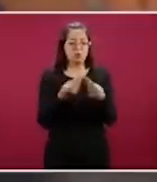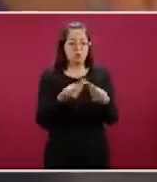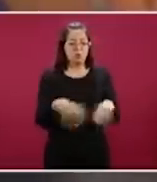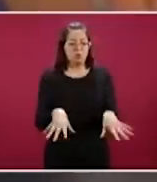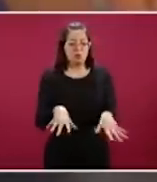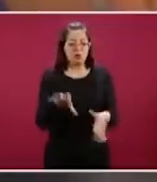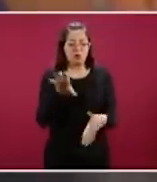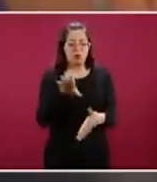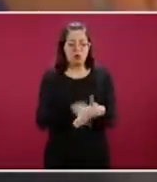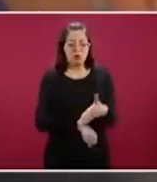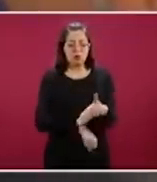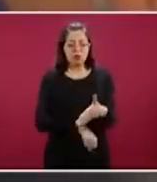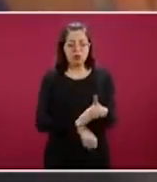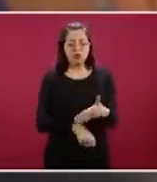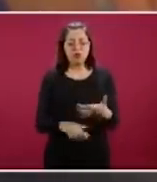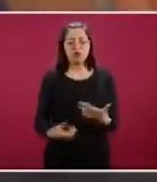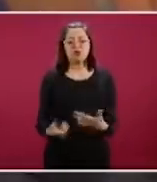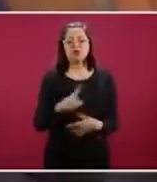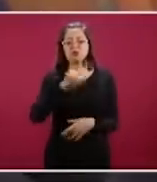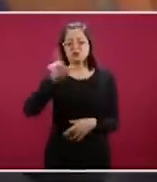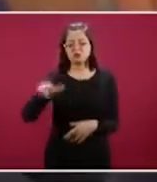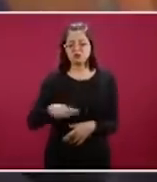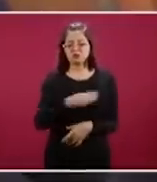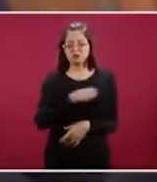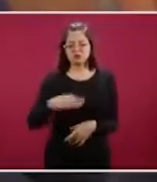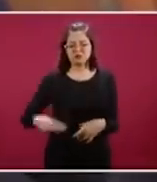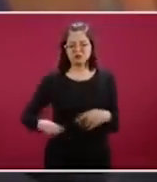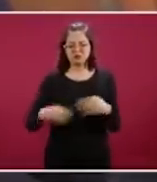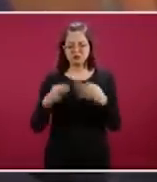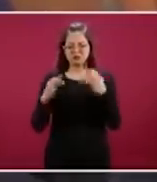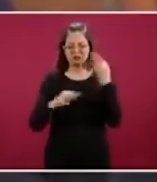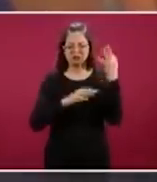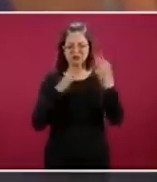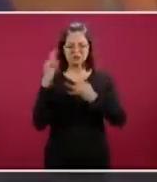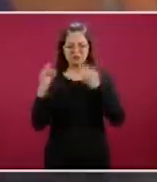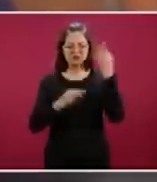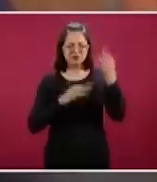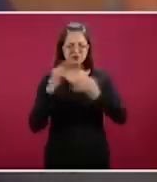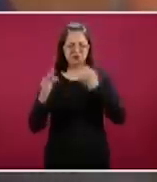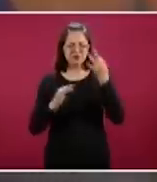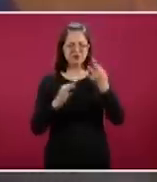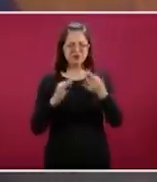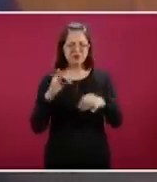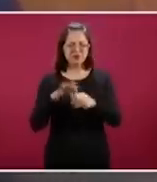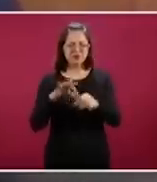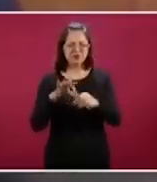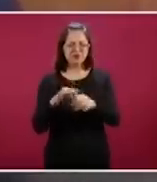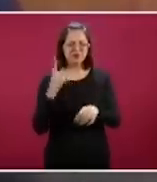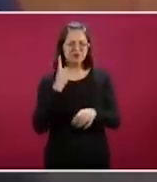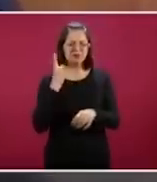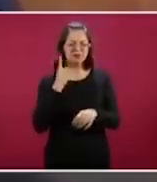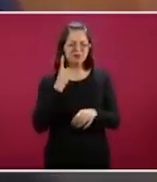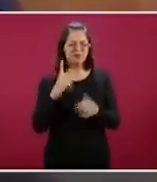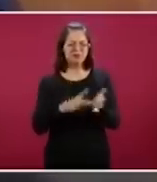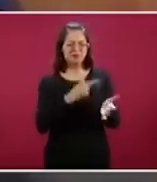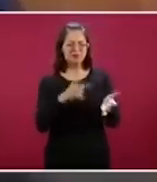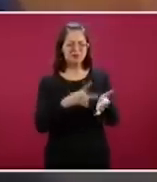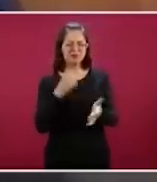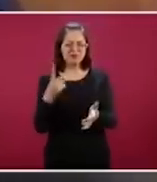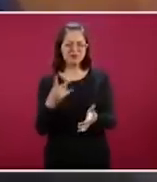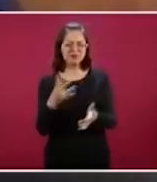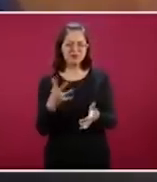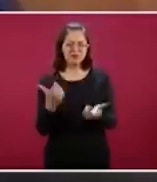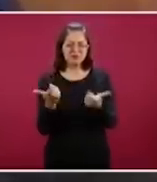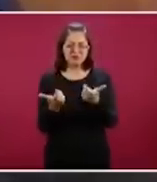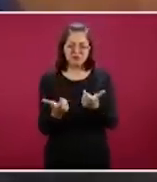vienen las campañas políticas de la cuestión de los municipales, cuestiones de los paradiputados, y todo eso se ha dado. Se cambian los